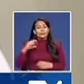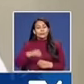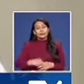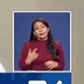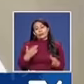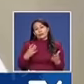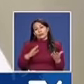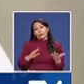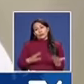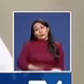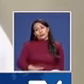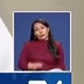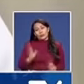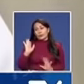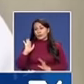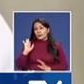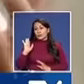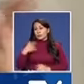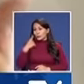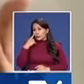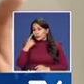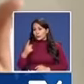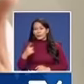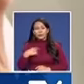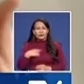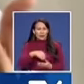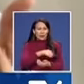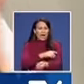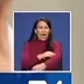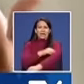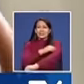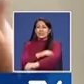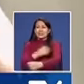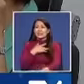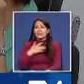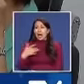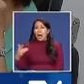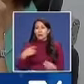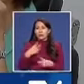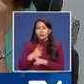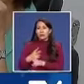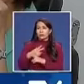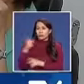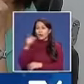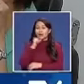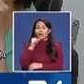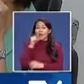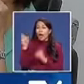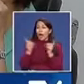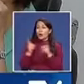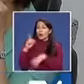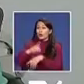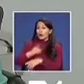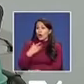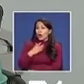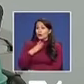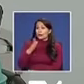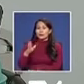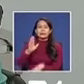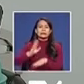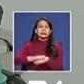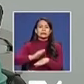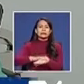¿ok? Y además, manejar las grasas en la sangre de manera adecuada. La falta de control es el principal